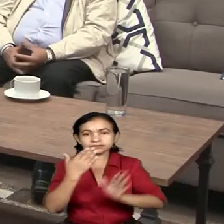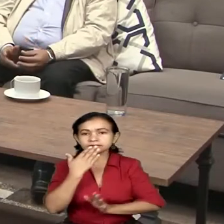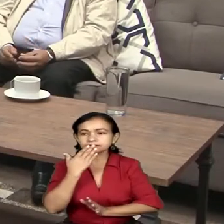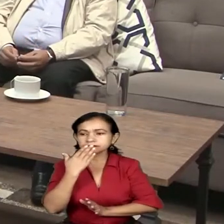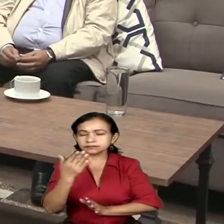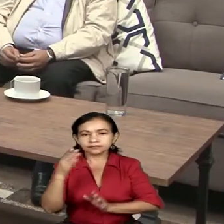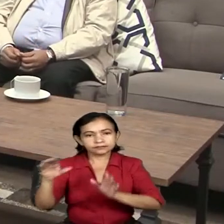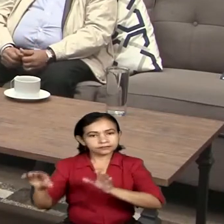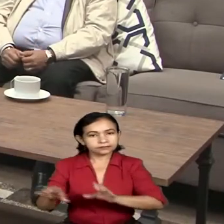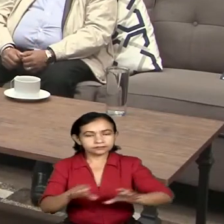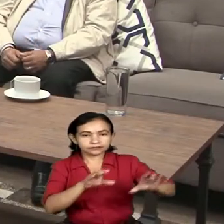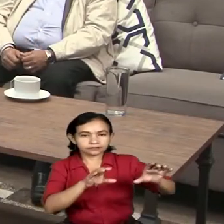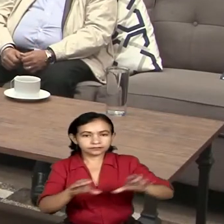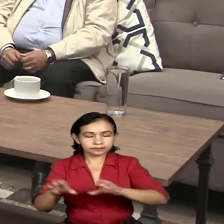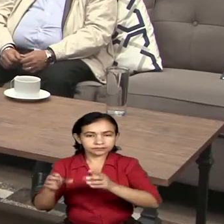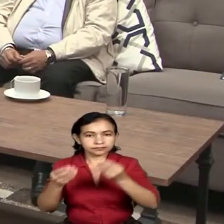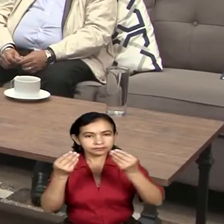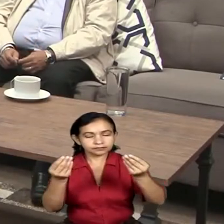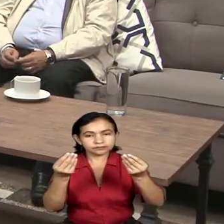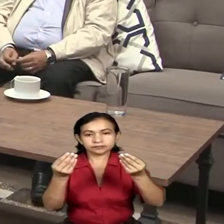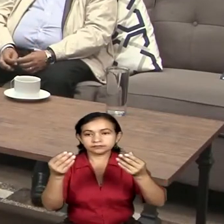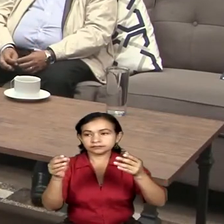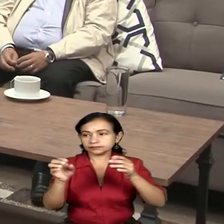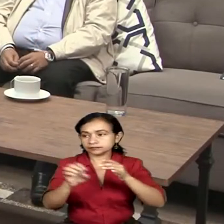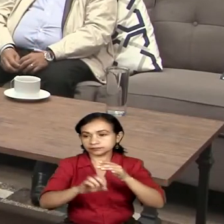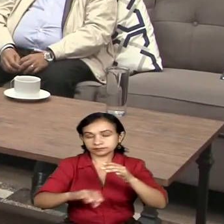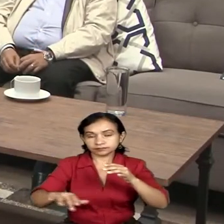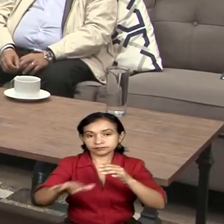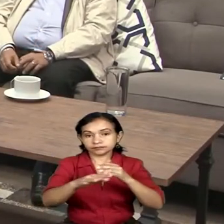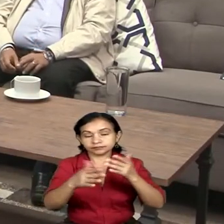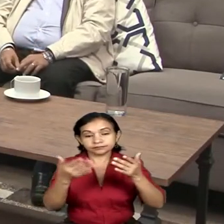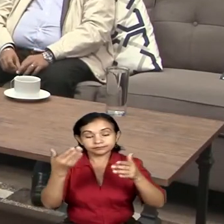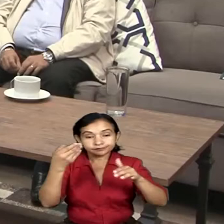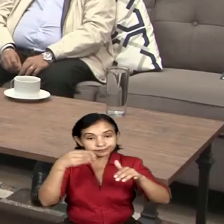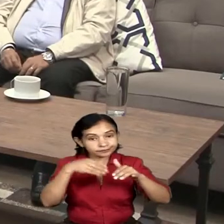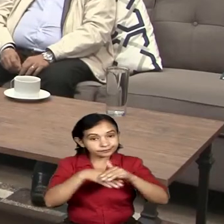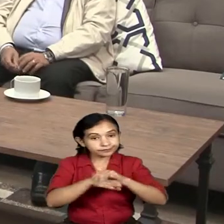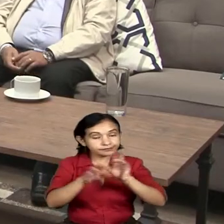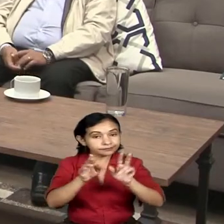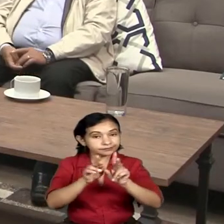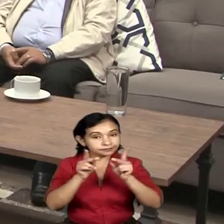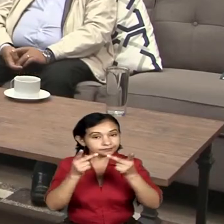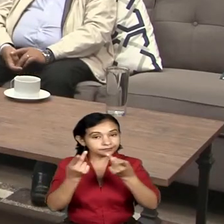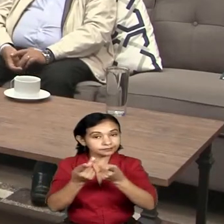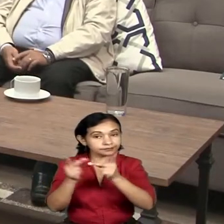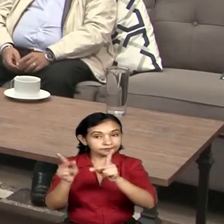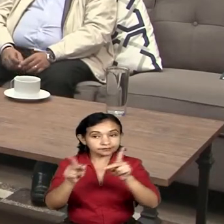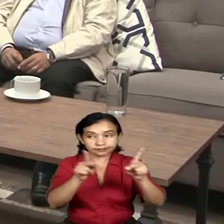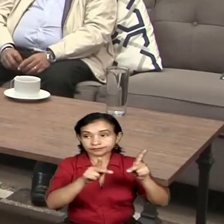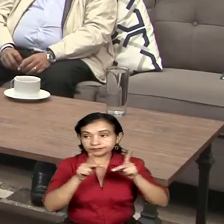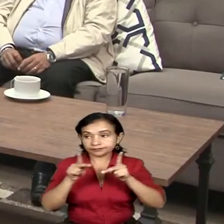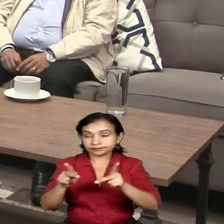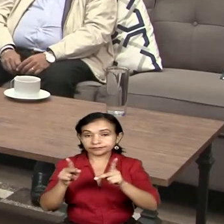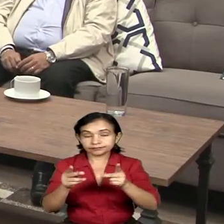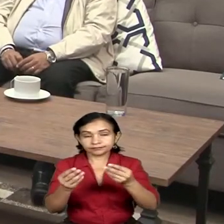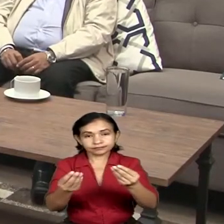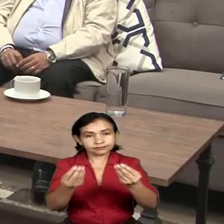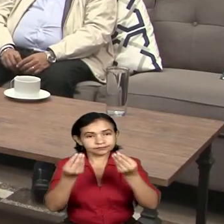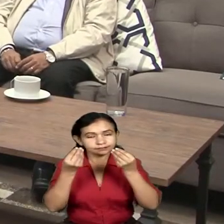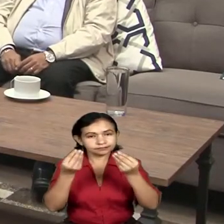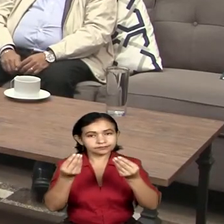de actividades, de un cúmulo de energía social guardada por parte de la población y por parte de